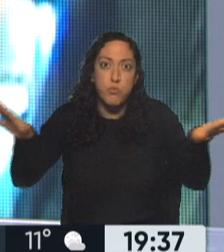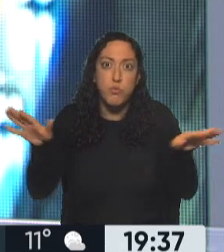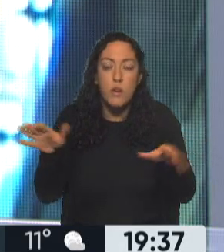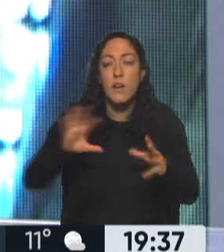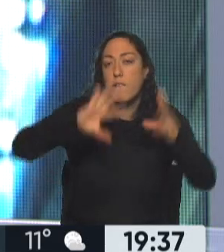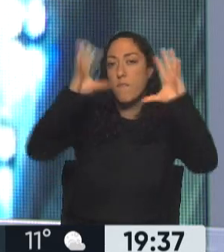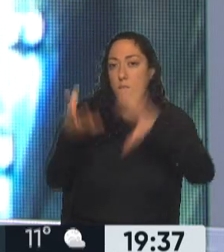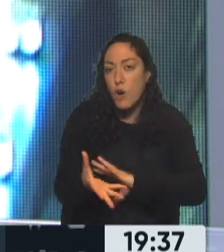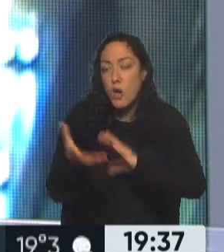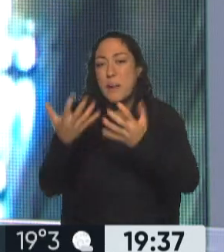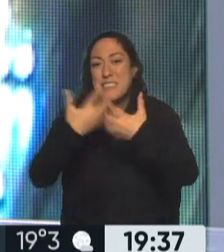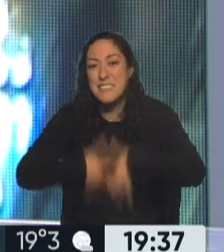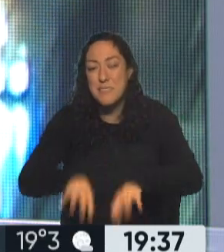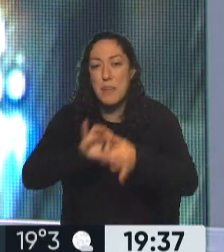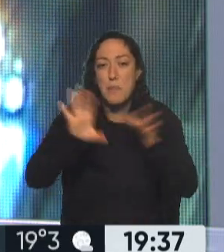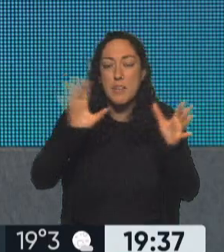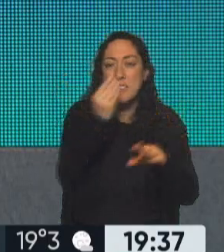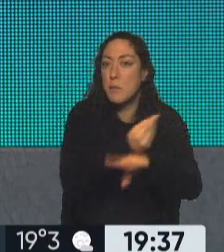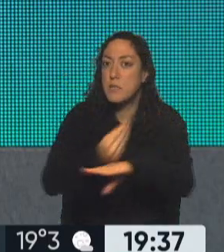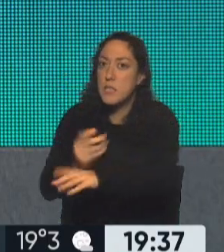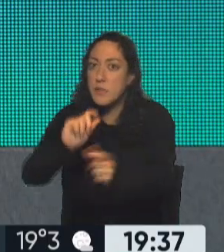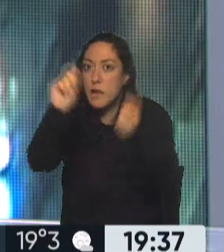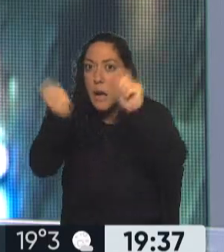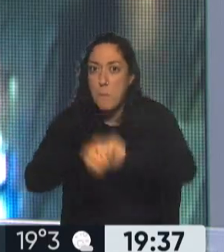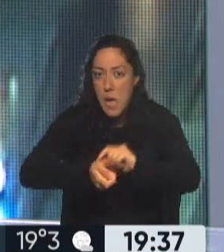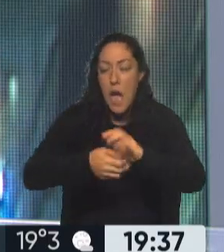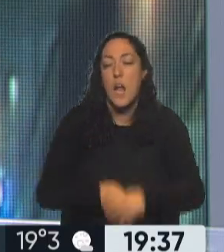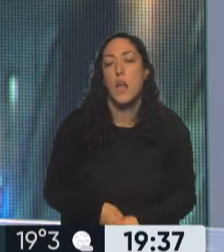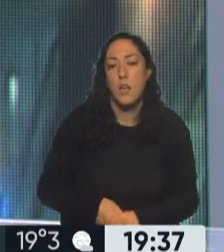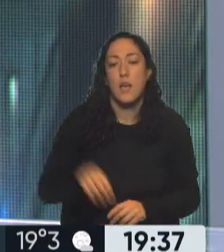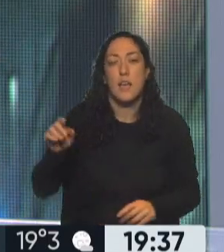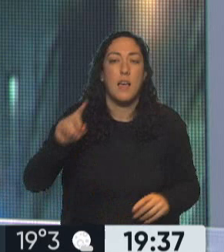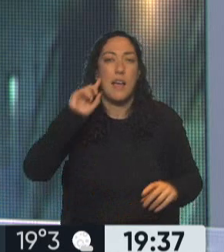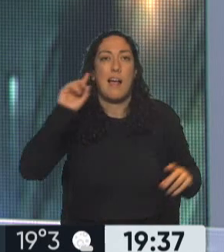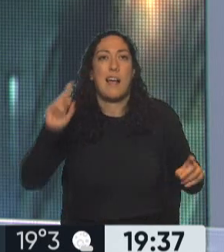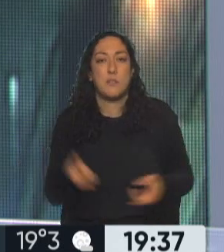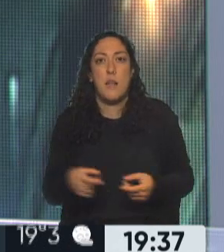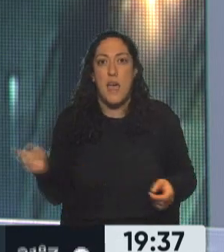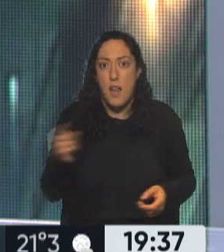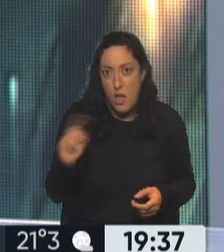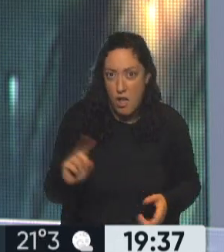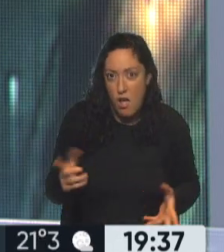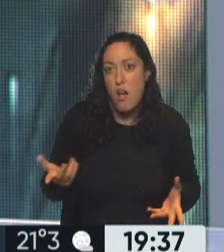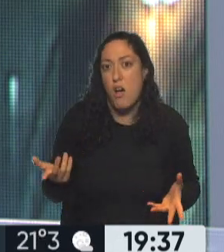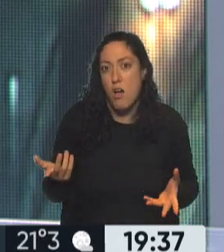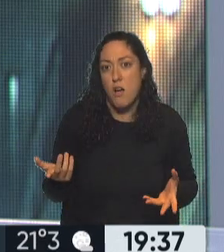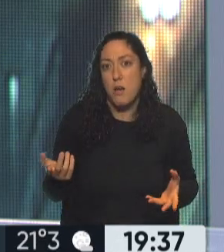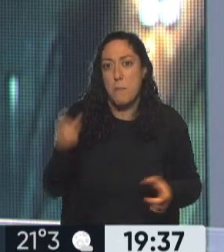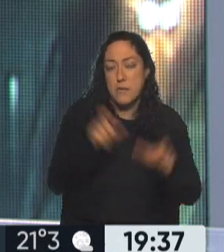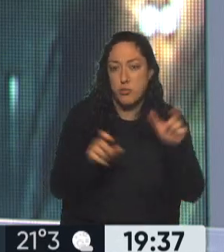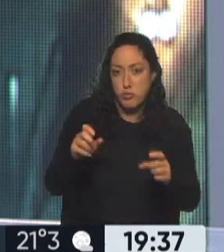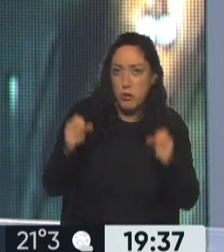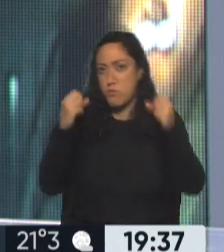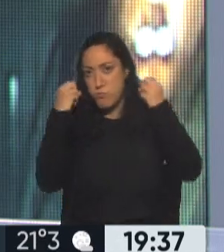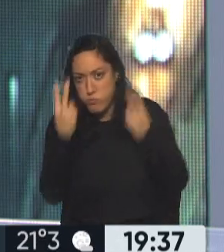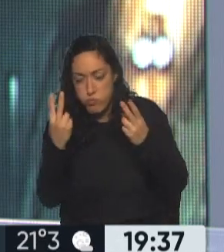modo en cómo funcionan nuestras democracias representativas. Digo, no es coincidencia que tengamos un nivel de crispación como el que estamos teniendo,